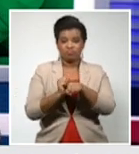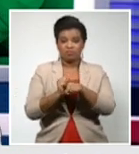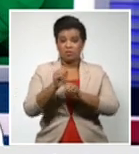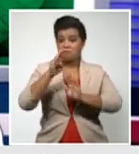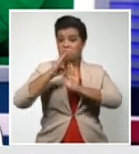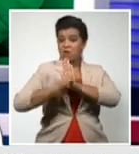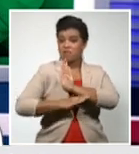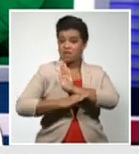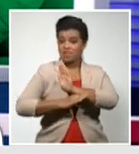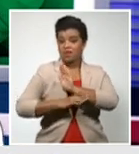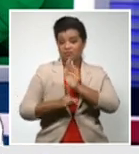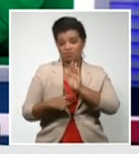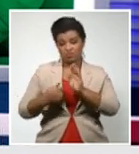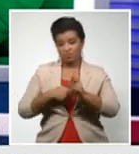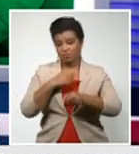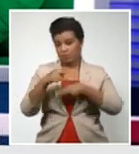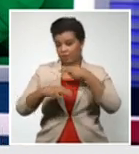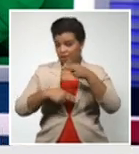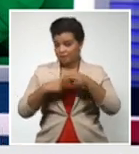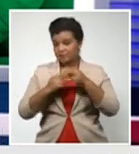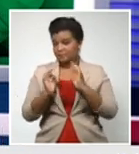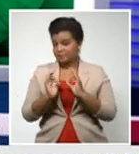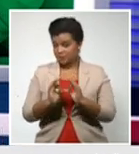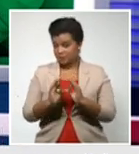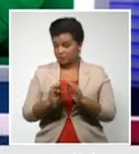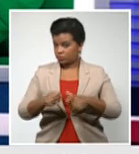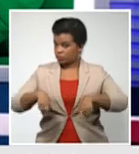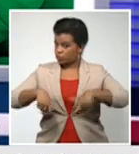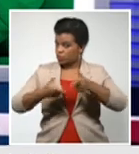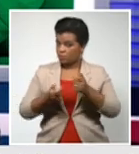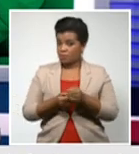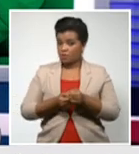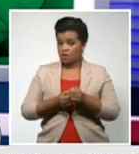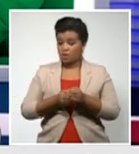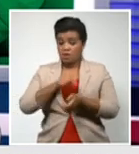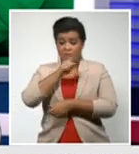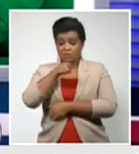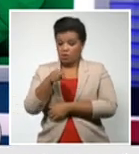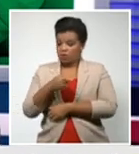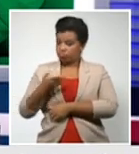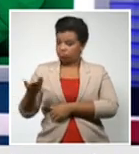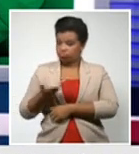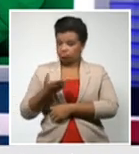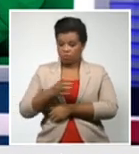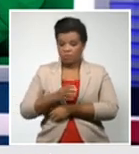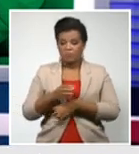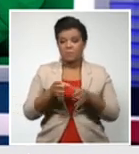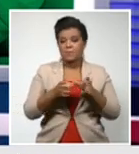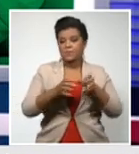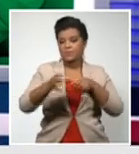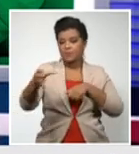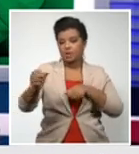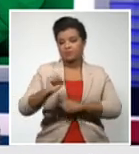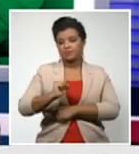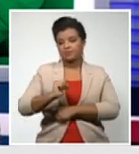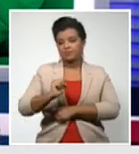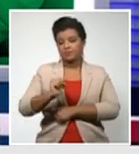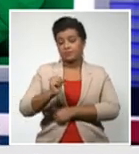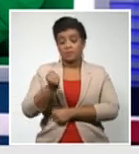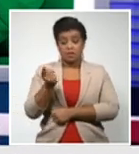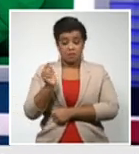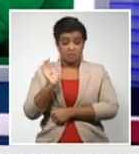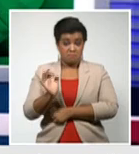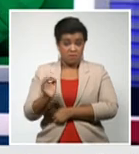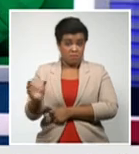que aplicamos, fueron directamente a un centro de aislamiento y 1% de ellos